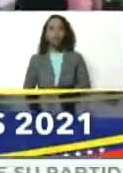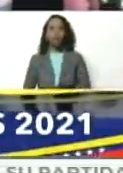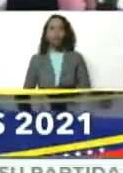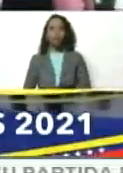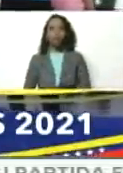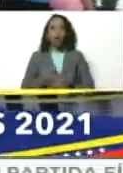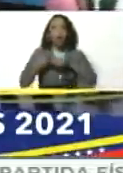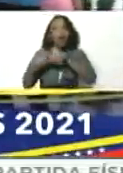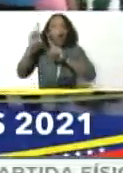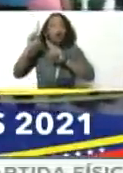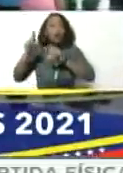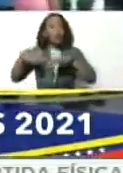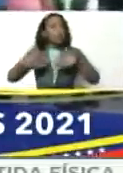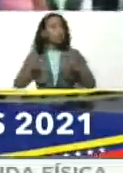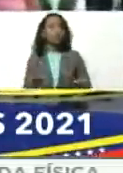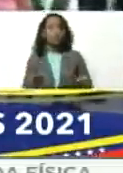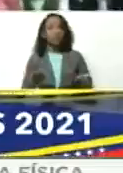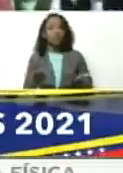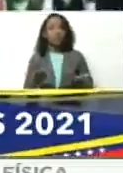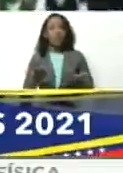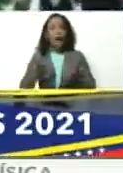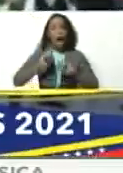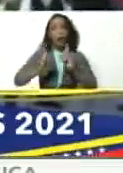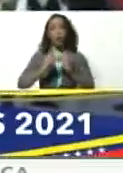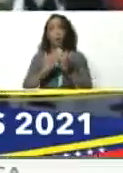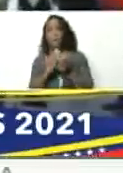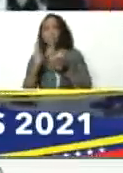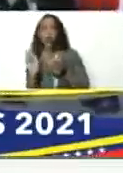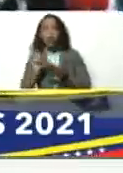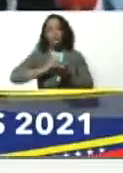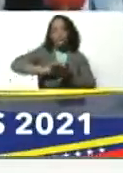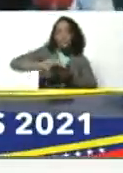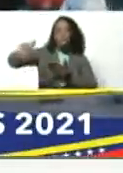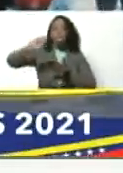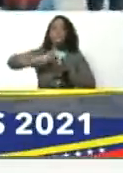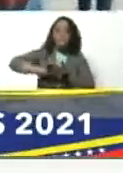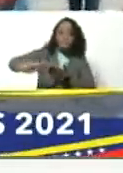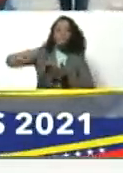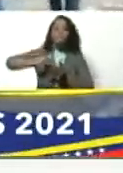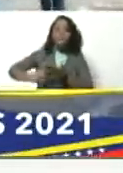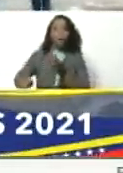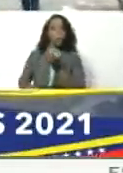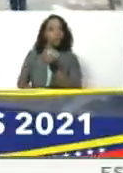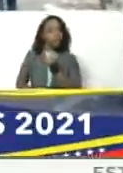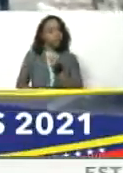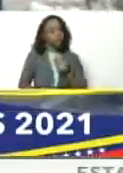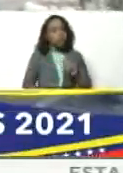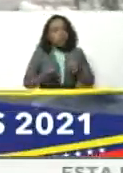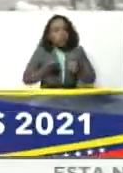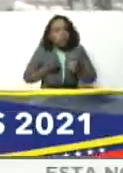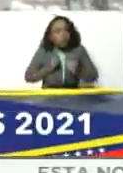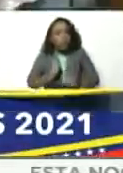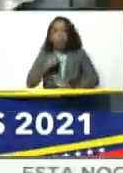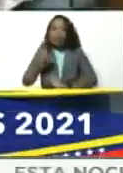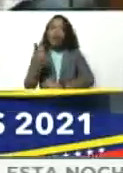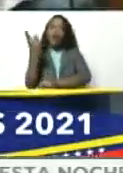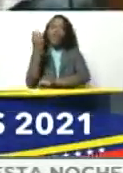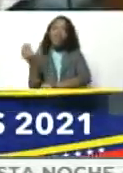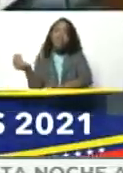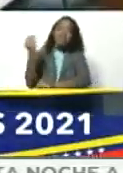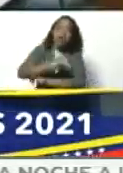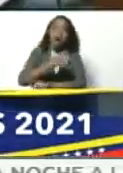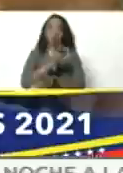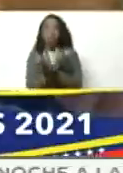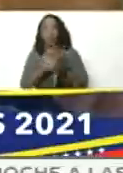Y hay otros que, velados y escribiendo por la izquierda, tratan de decir, hace falta más